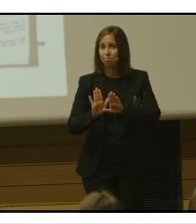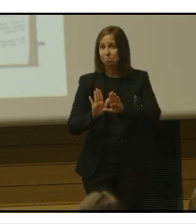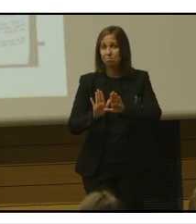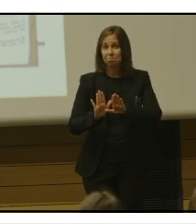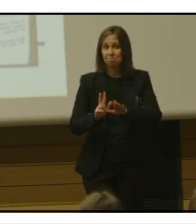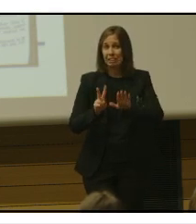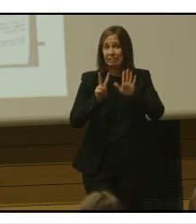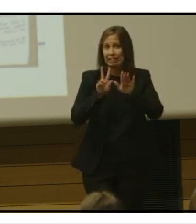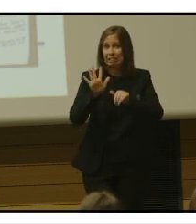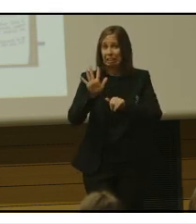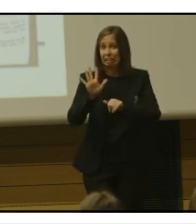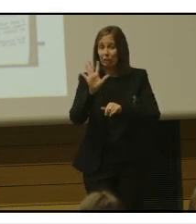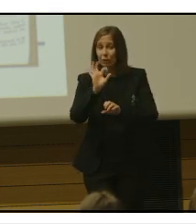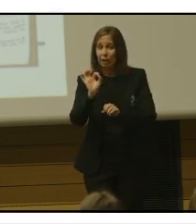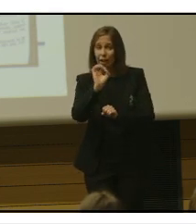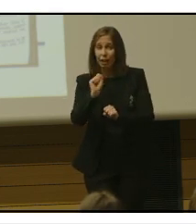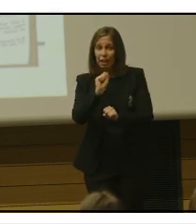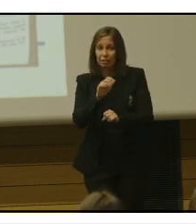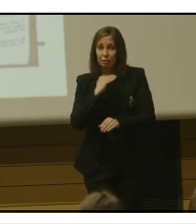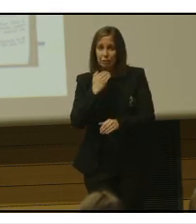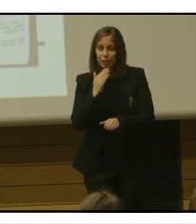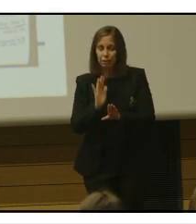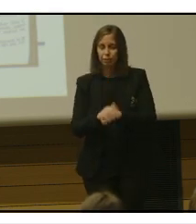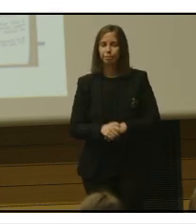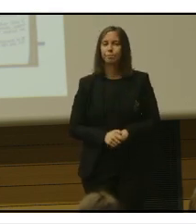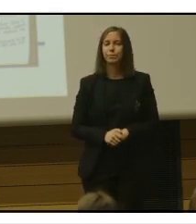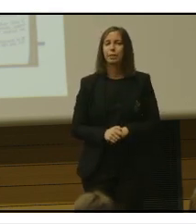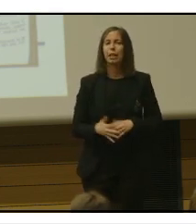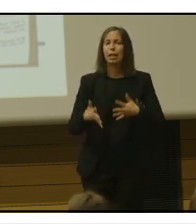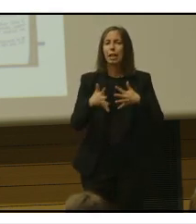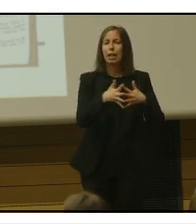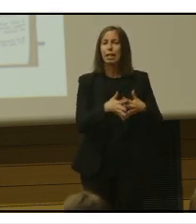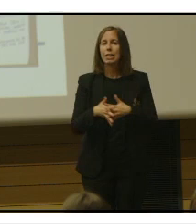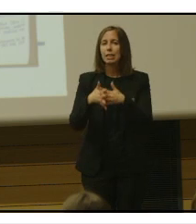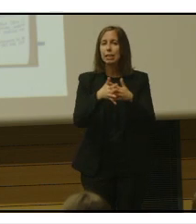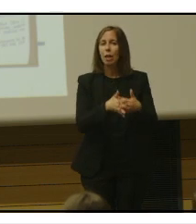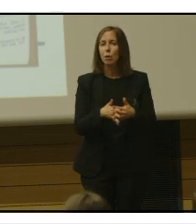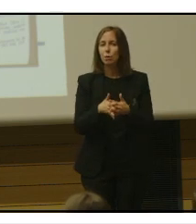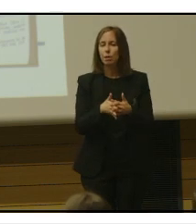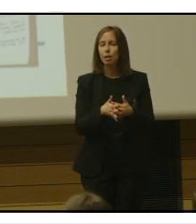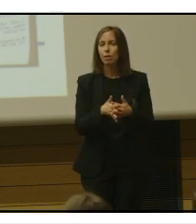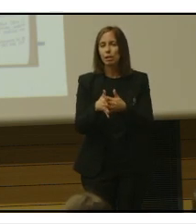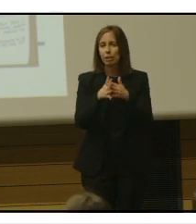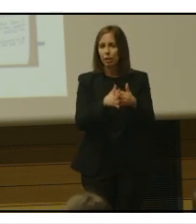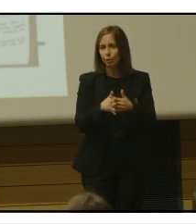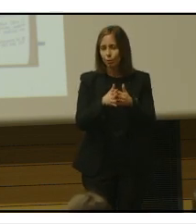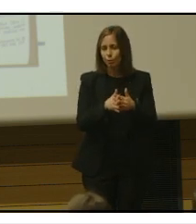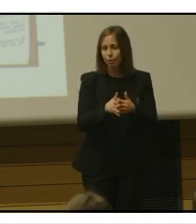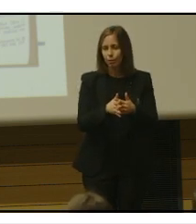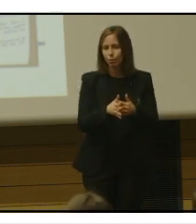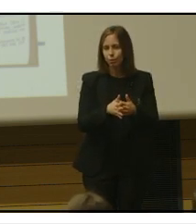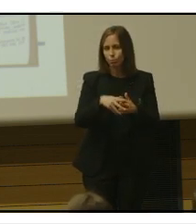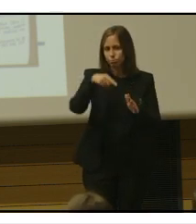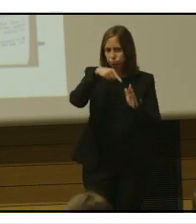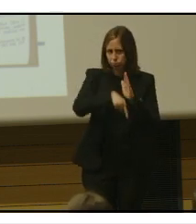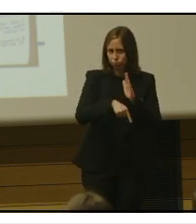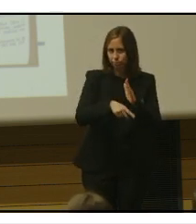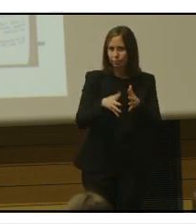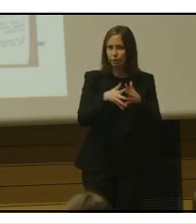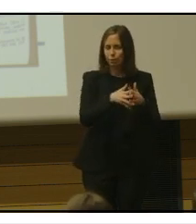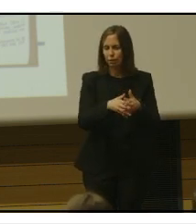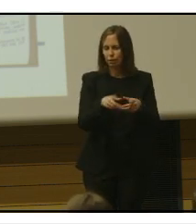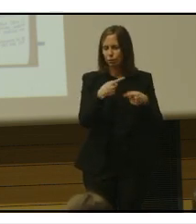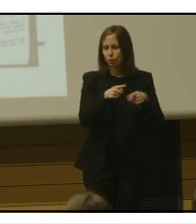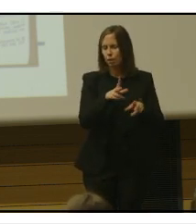pasaron ni 75 años. Entonces, en Estados Unidos, veréis que me voy a apoyar mucho en Estados Unidos. Estados Unidos tiene sus cosas